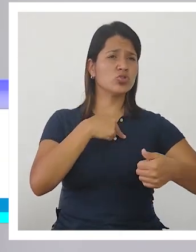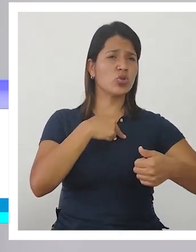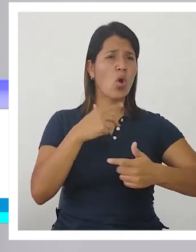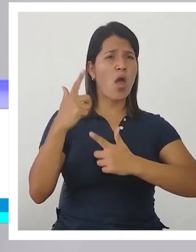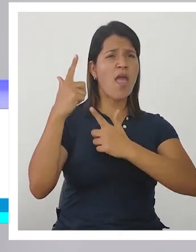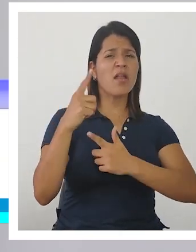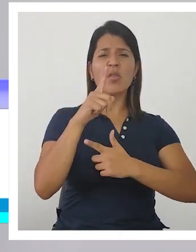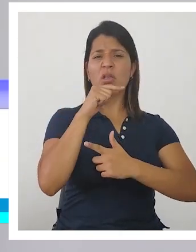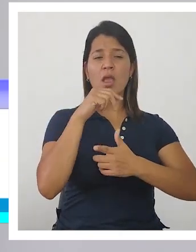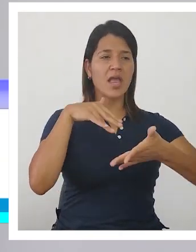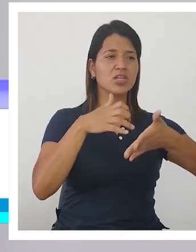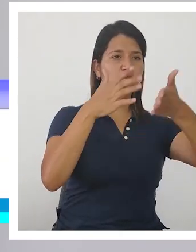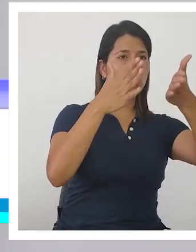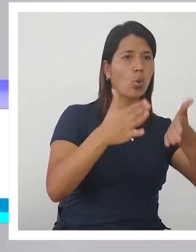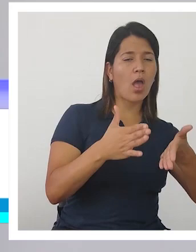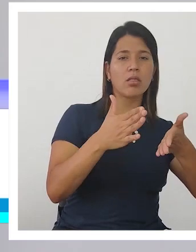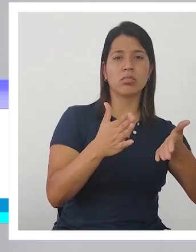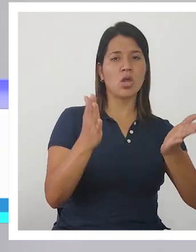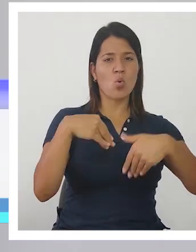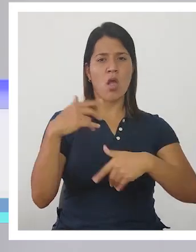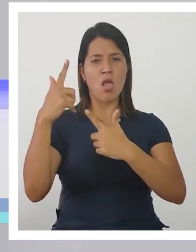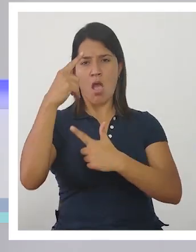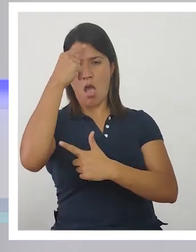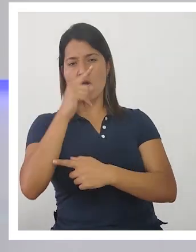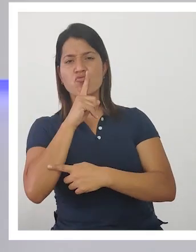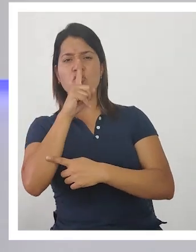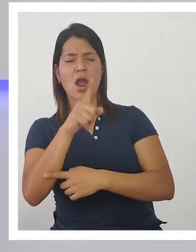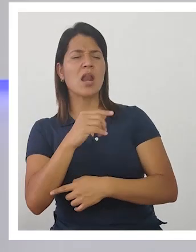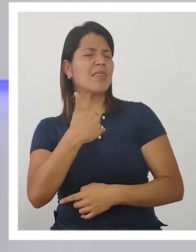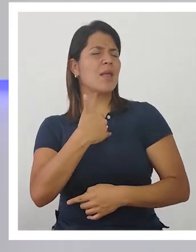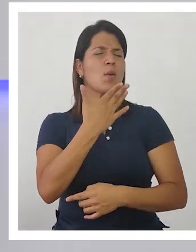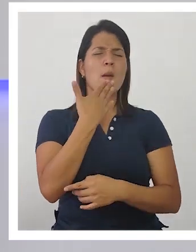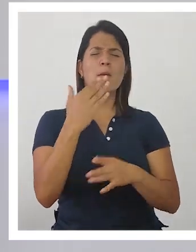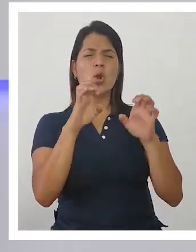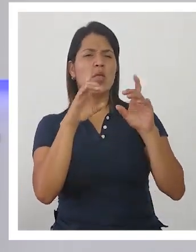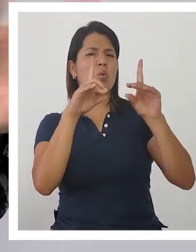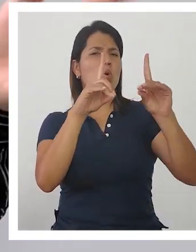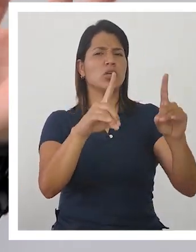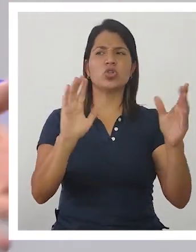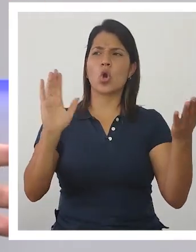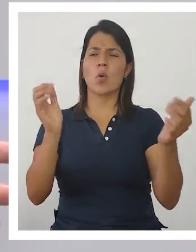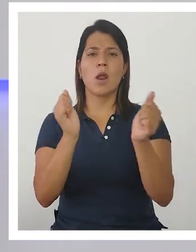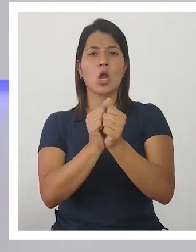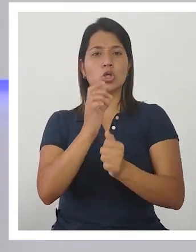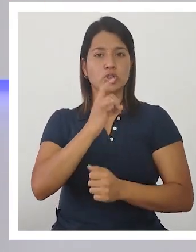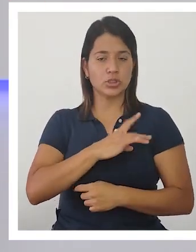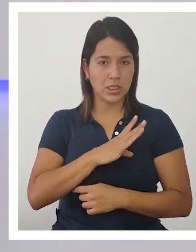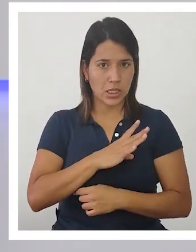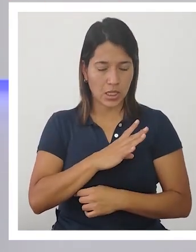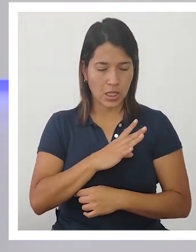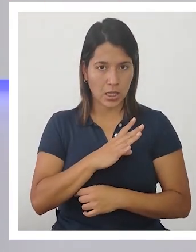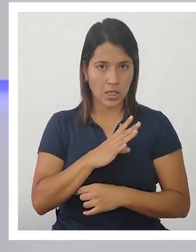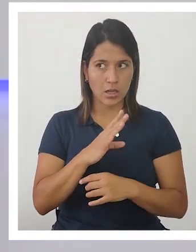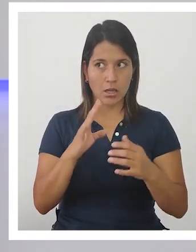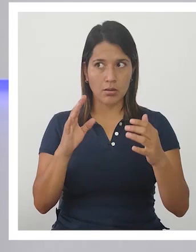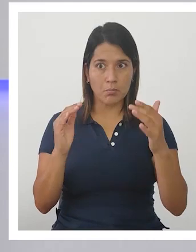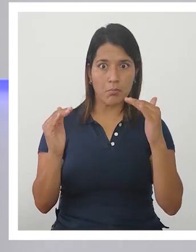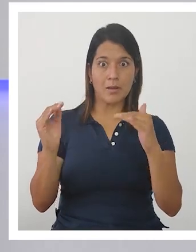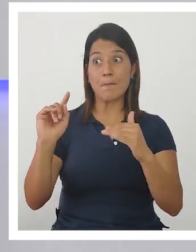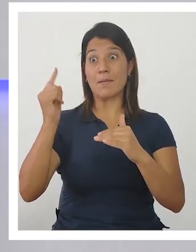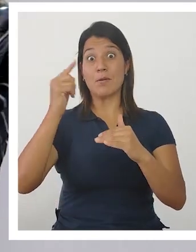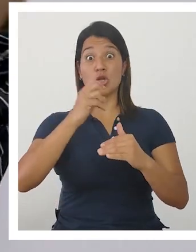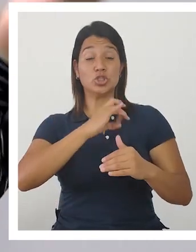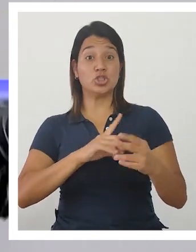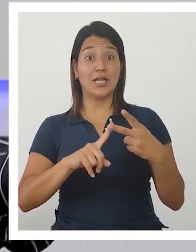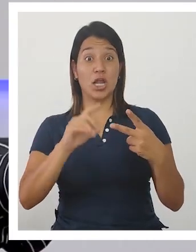la educación la mejor educación después de la de Chile, pero resulta ser que esa educación hoy está repartiendo comida, está